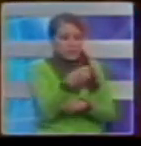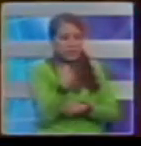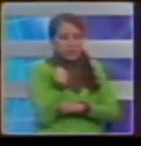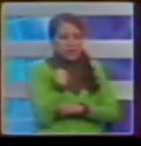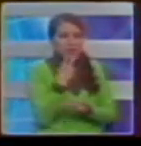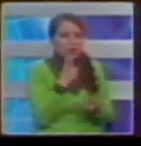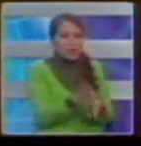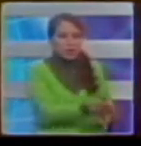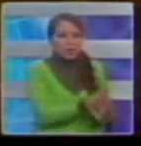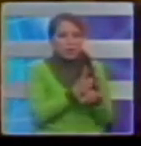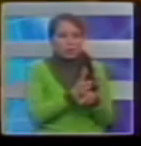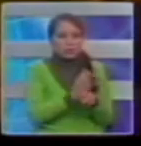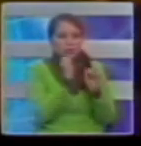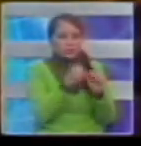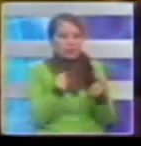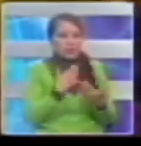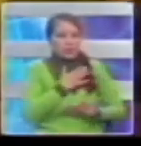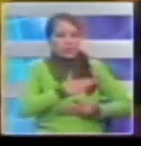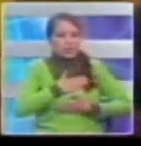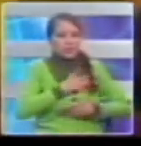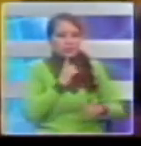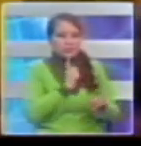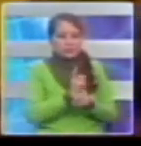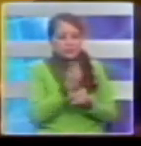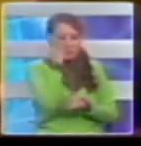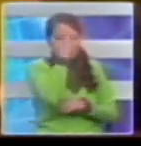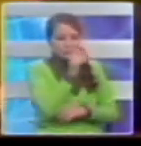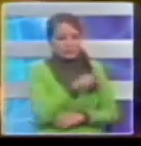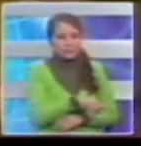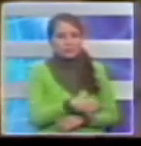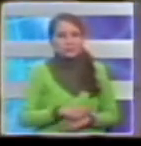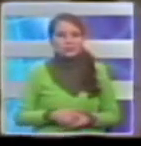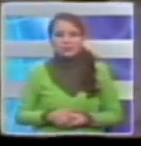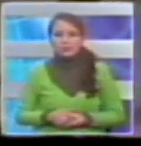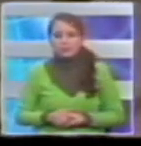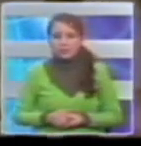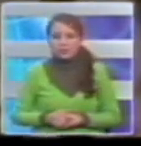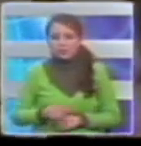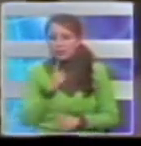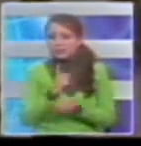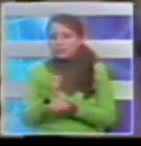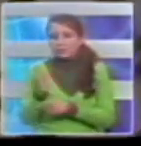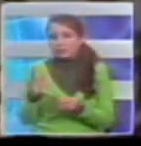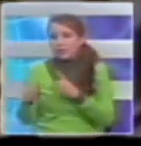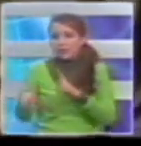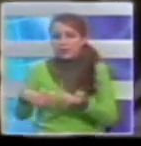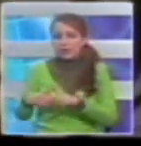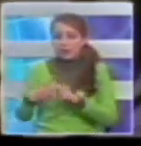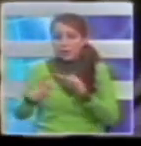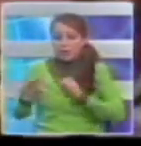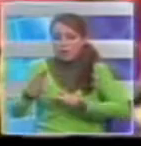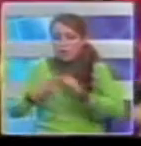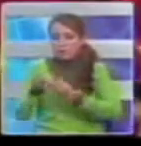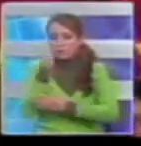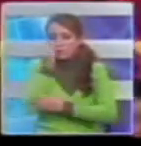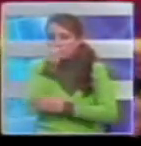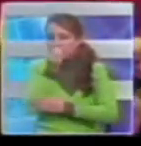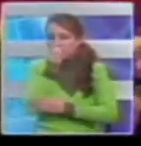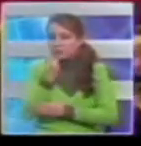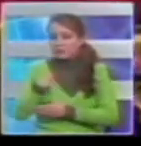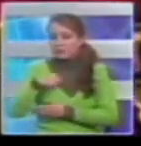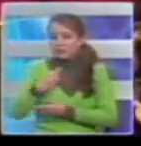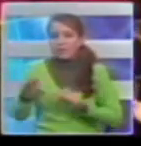sí se puede cuidar y sí se puede disfrutar porque realmente son hermosas. Así es. Bueno, nosotros al momento de vender una planta,